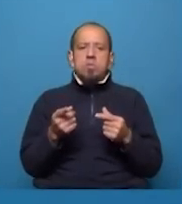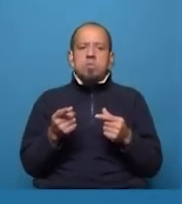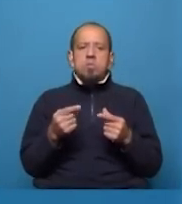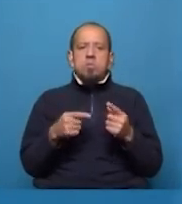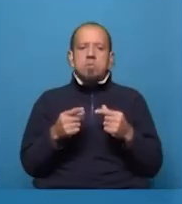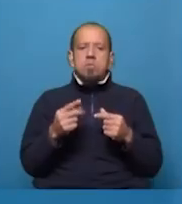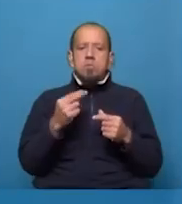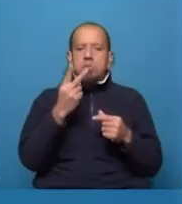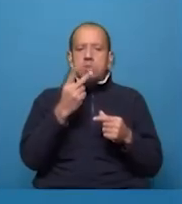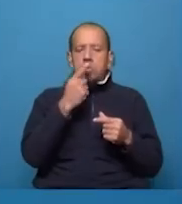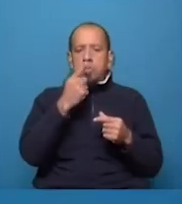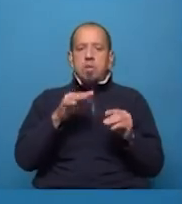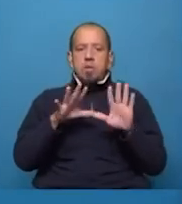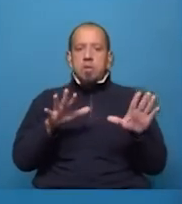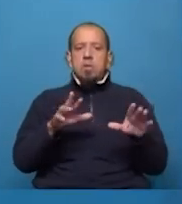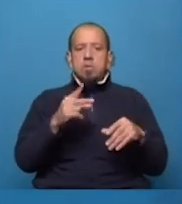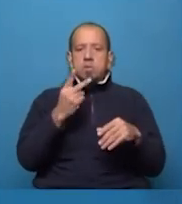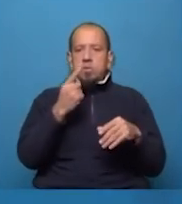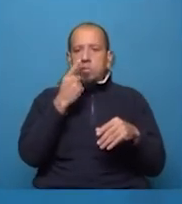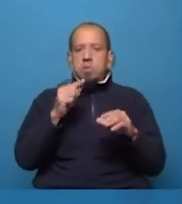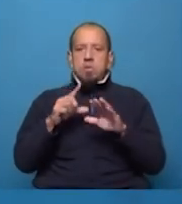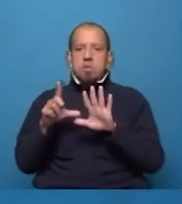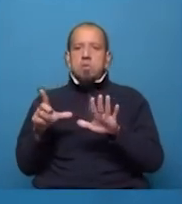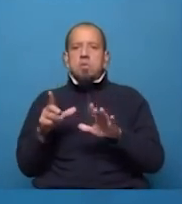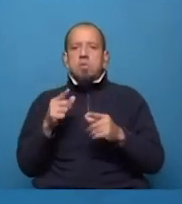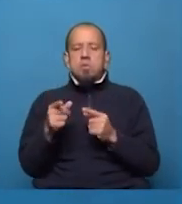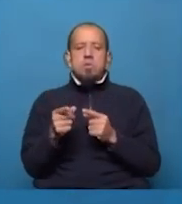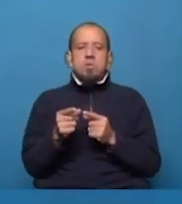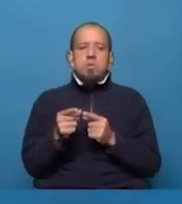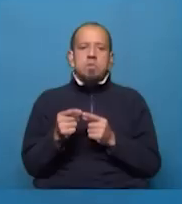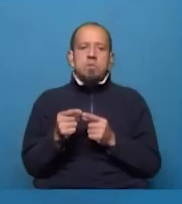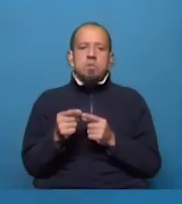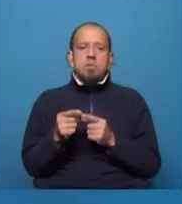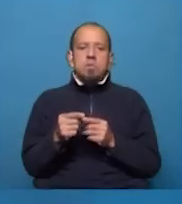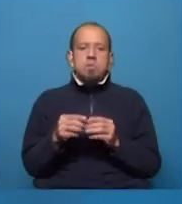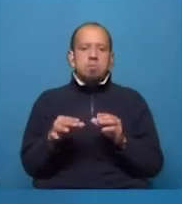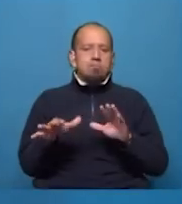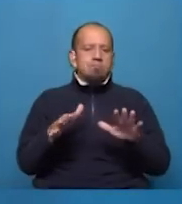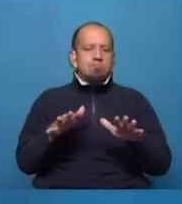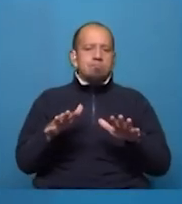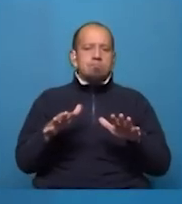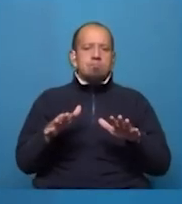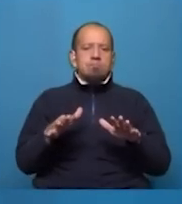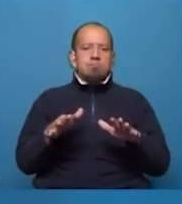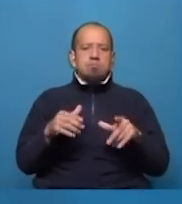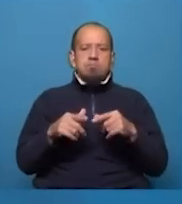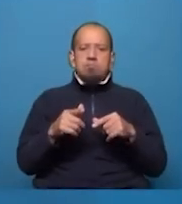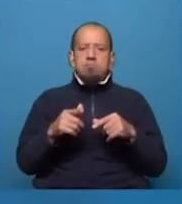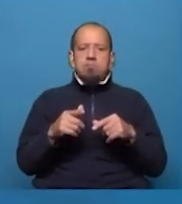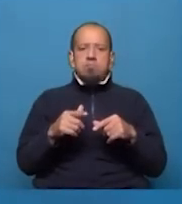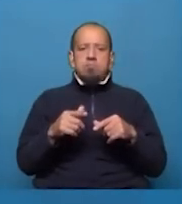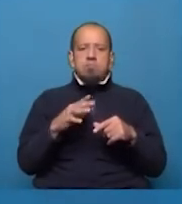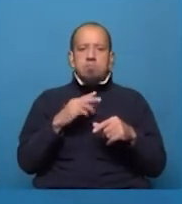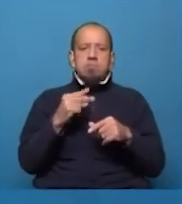2010 y la otra 2017 creo y más o menos los sectores no cambian mucho es decir